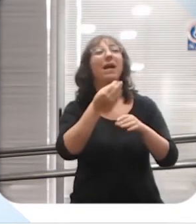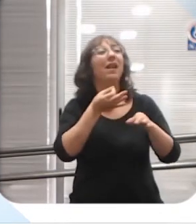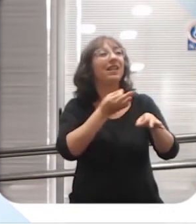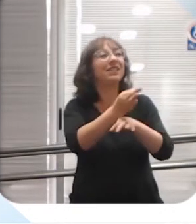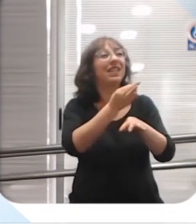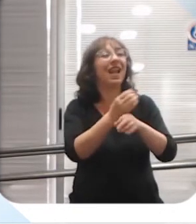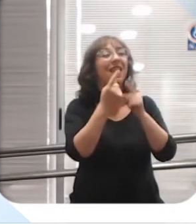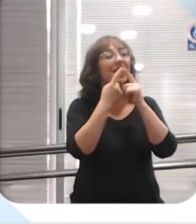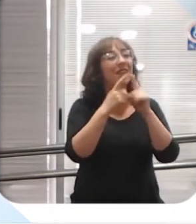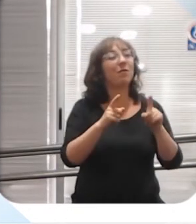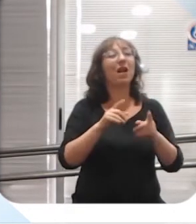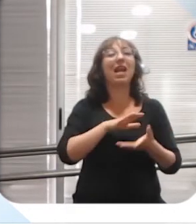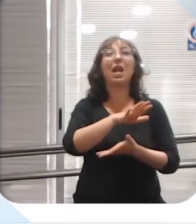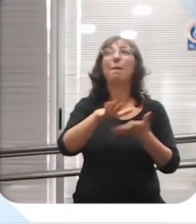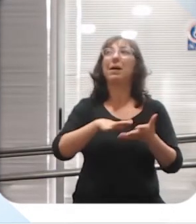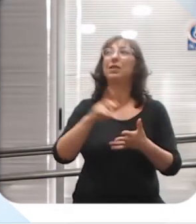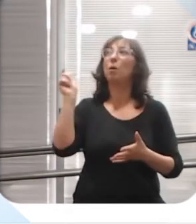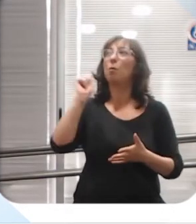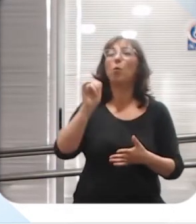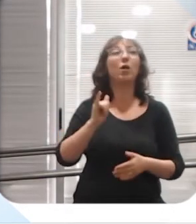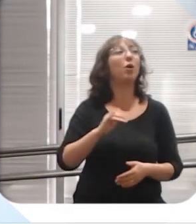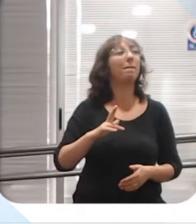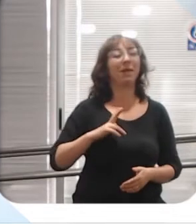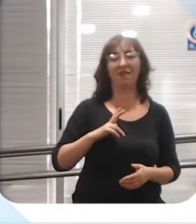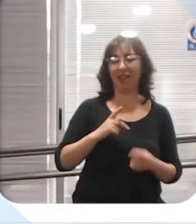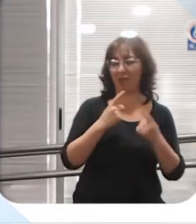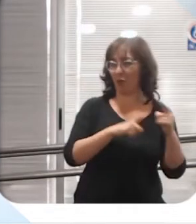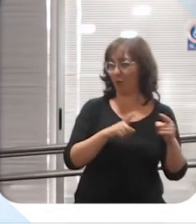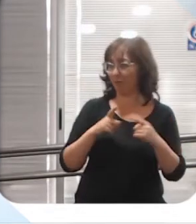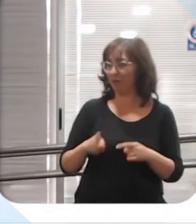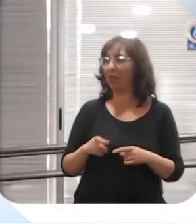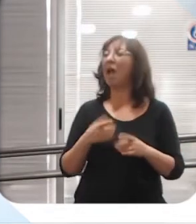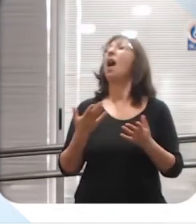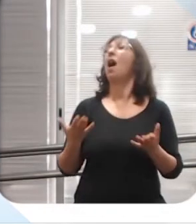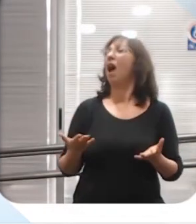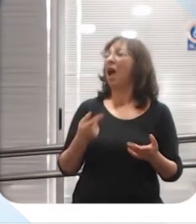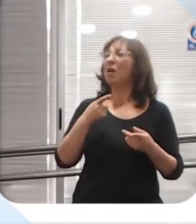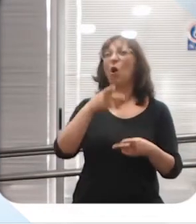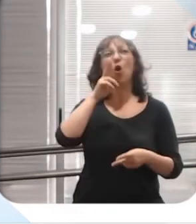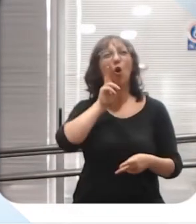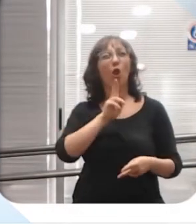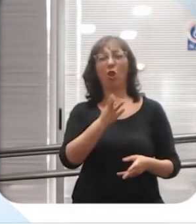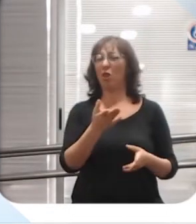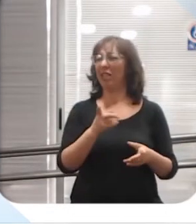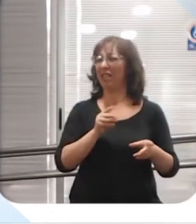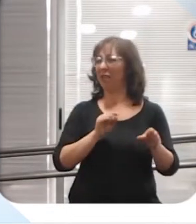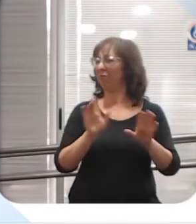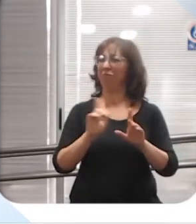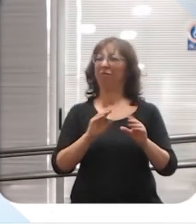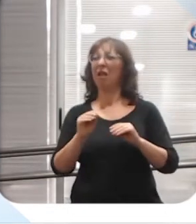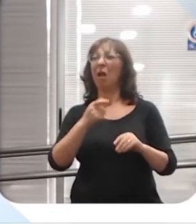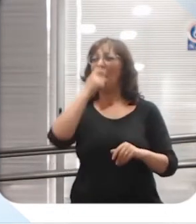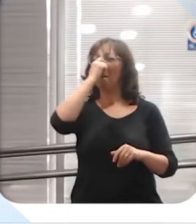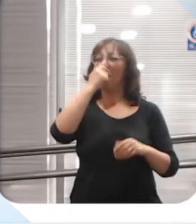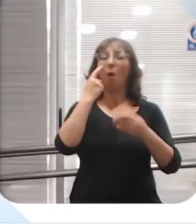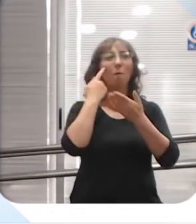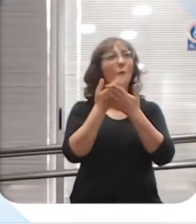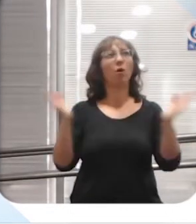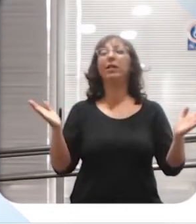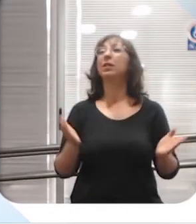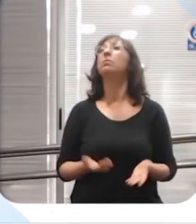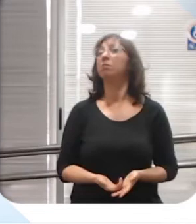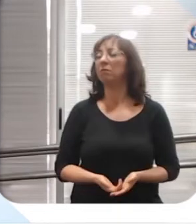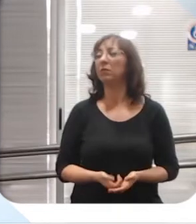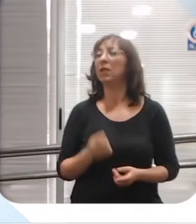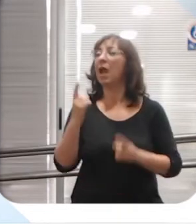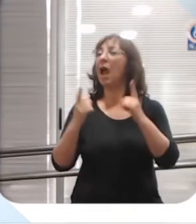la diferencia entre los espacios públicos y los privados. Después decimos, tiene una conducta desajustada, se masturba en público. Sí.